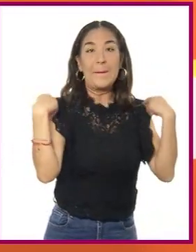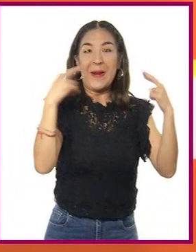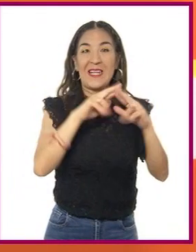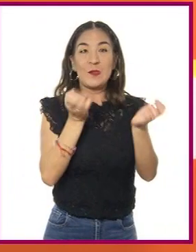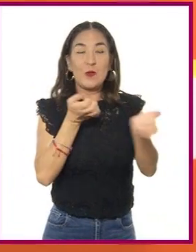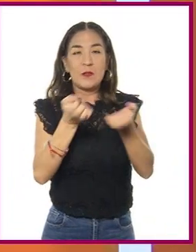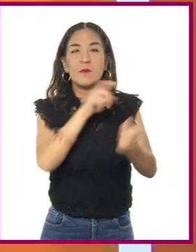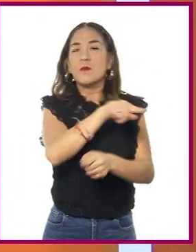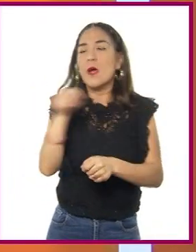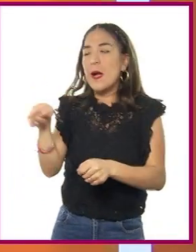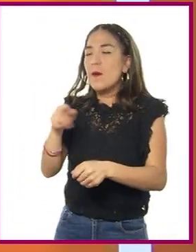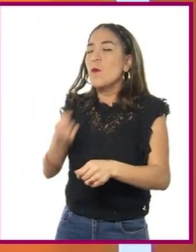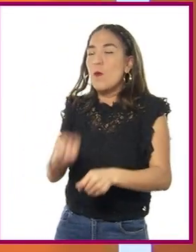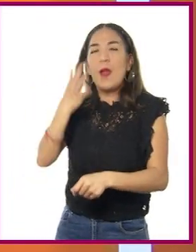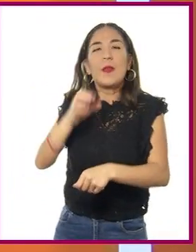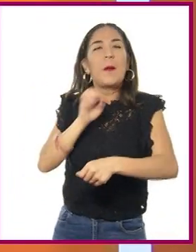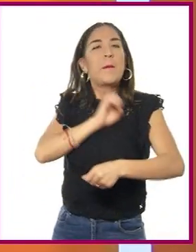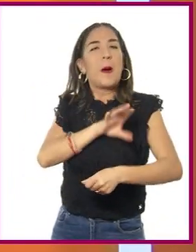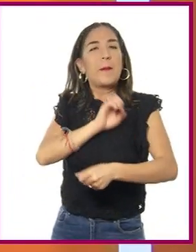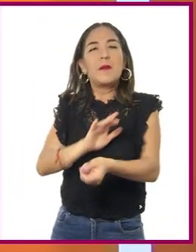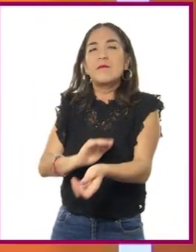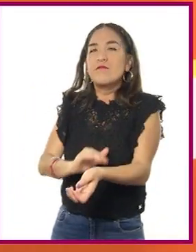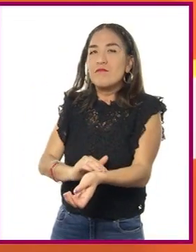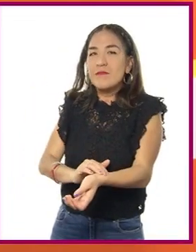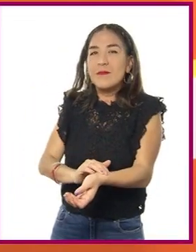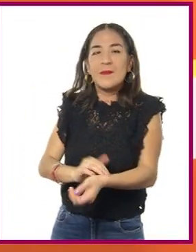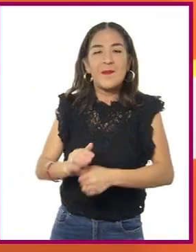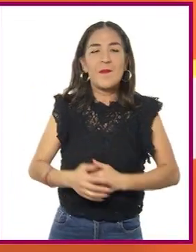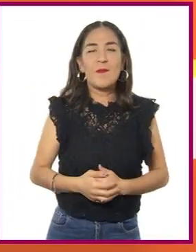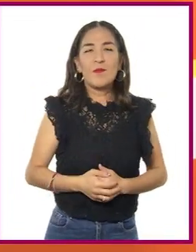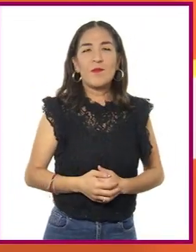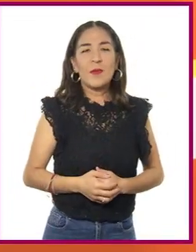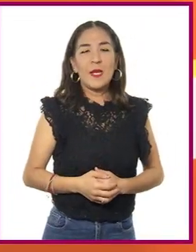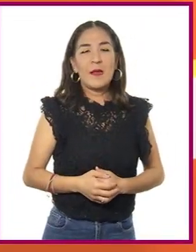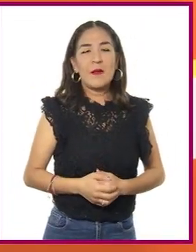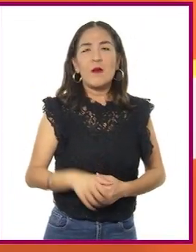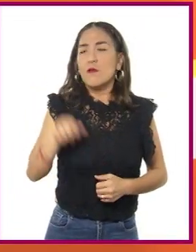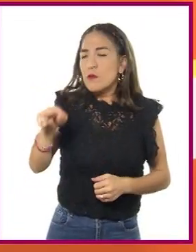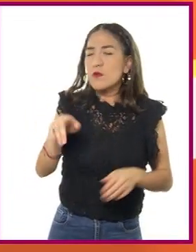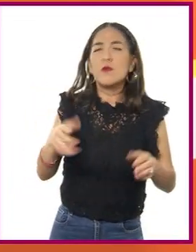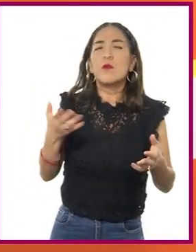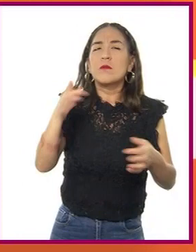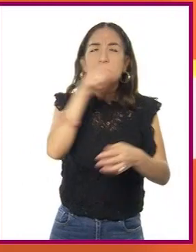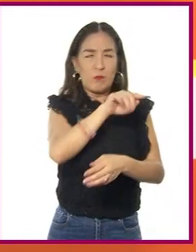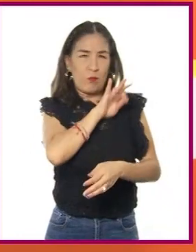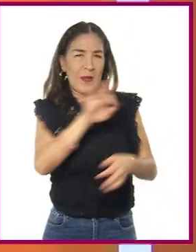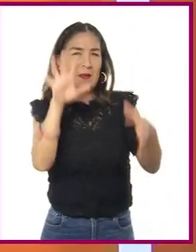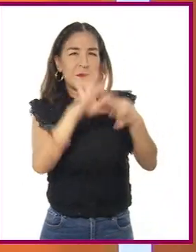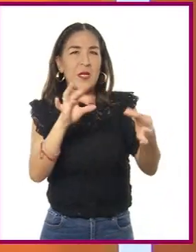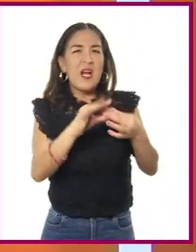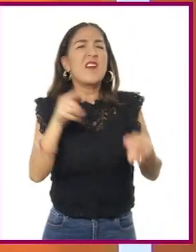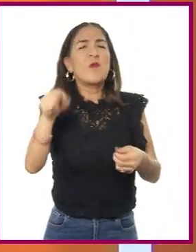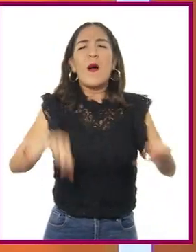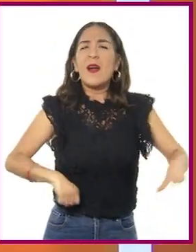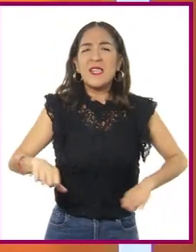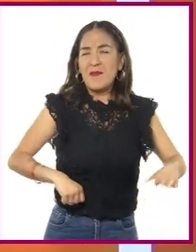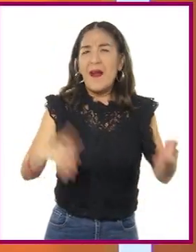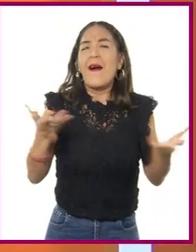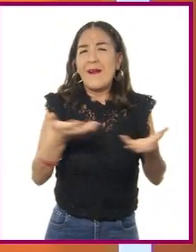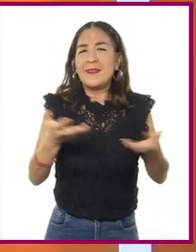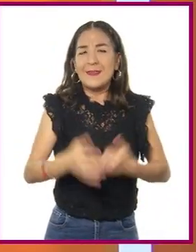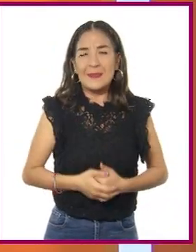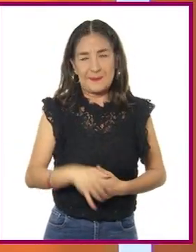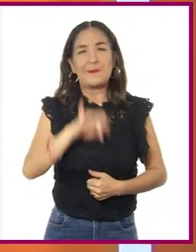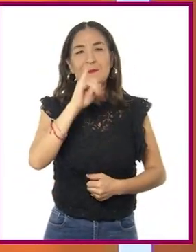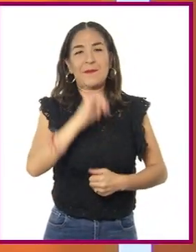cardíaca. Leslie, ¿podrías indicar cómo fue la actividad? Por supuesto, maestro Julio.